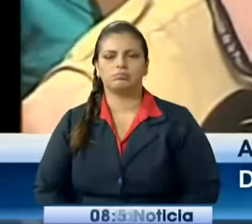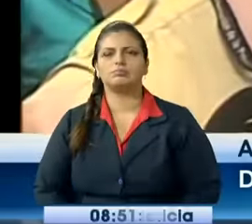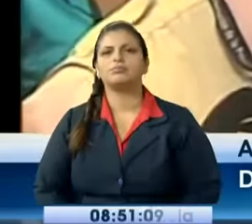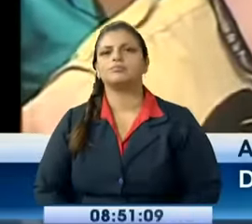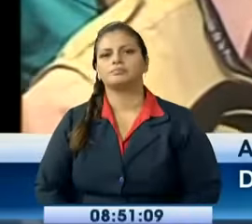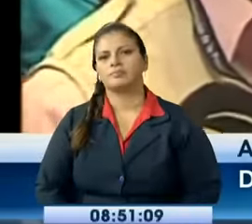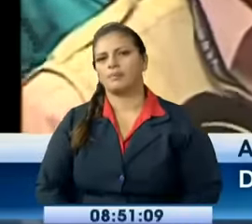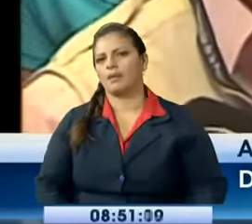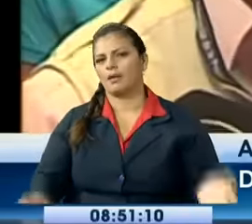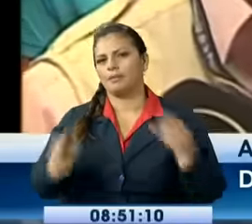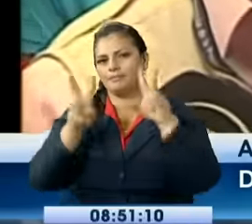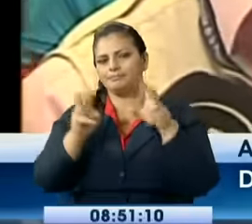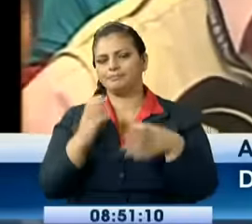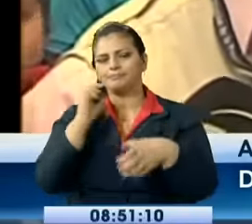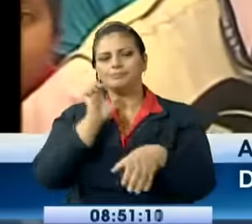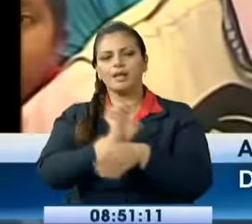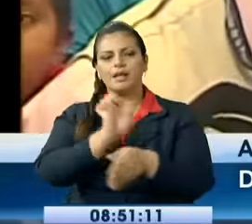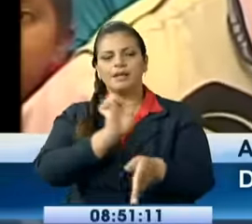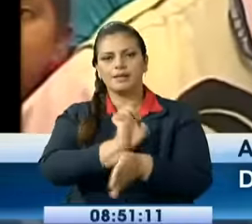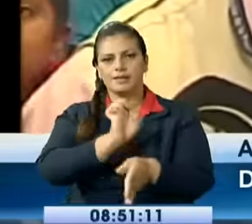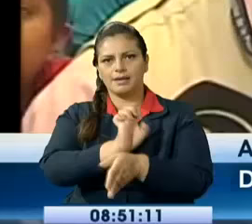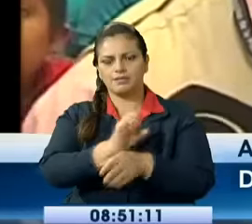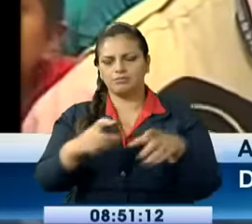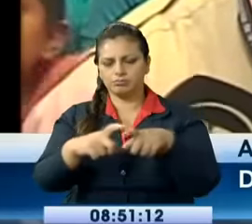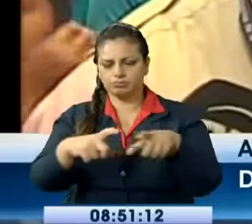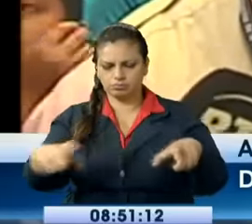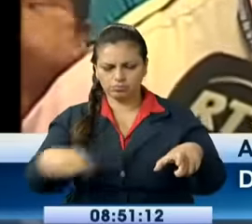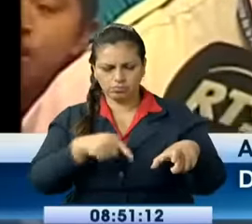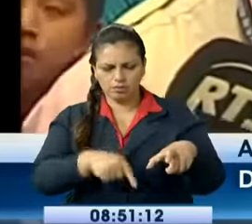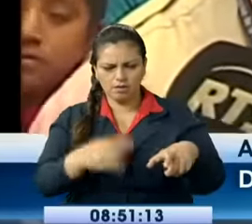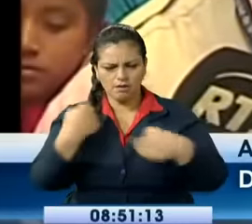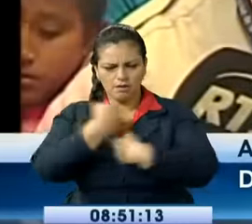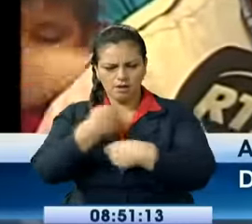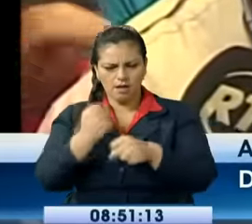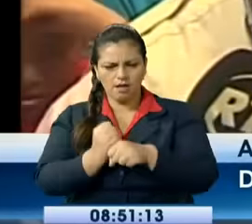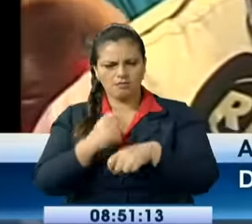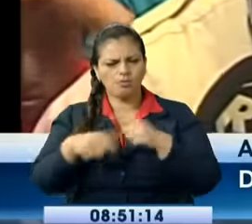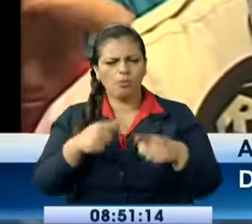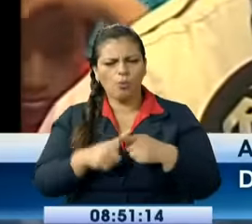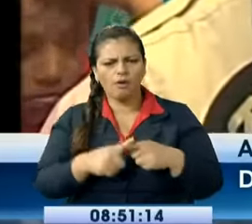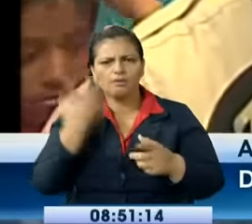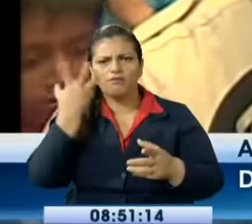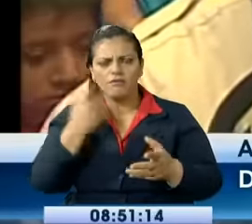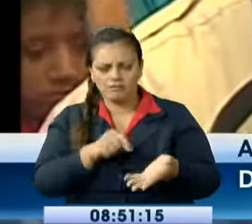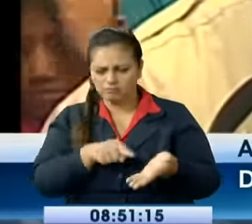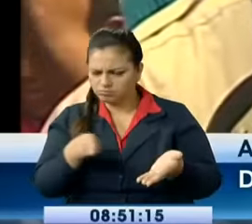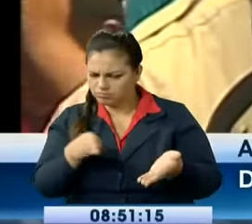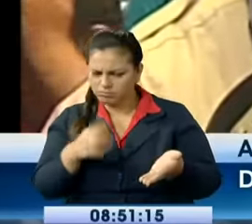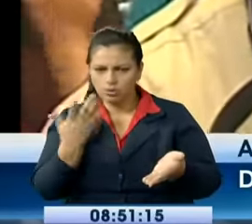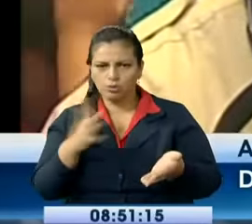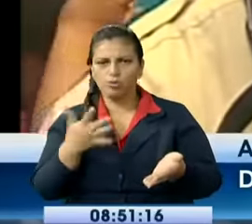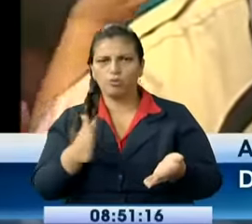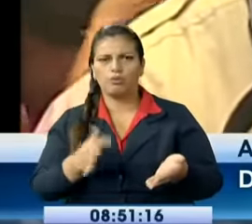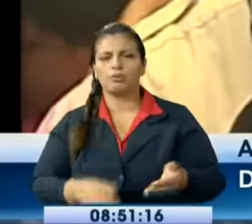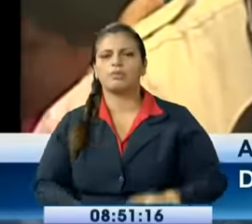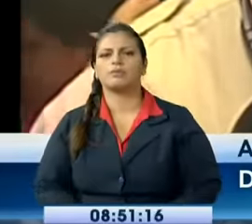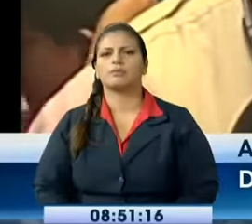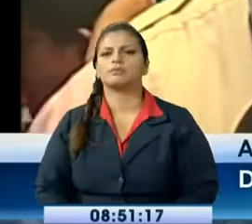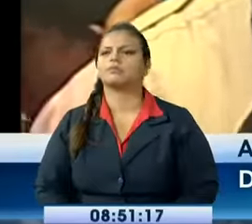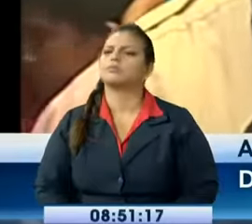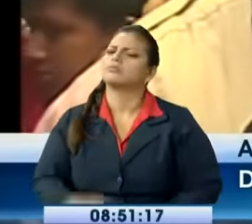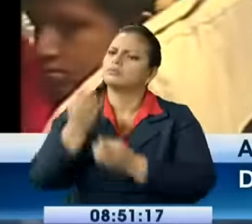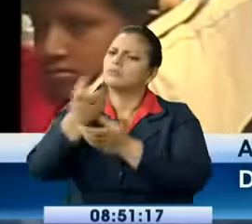lácteos, sin registro sanitario, fecha de caducidad, fecha de elaboración, se le está indicando a las personas que compran, porque no